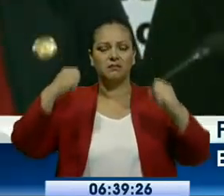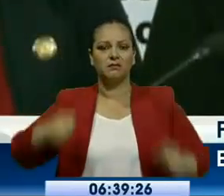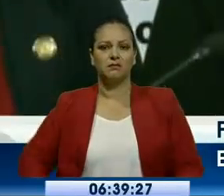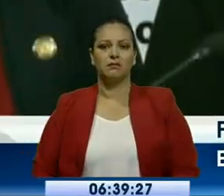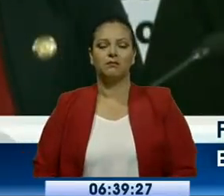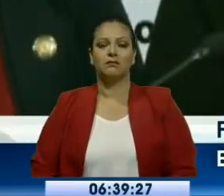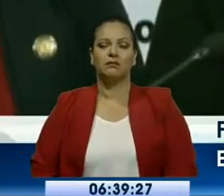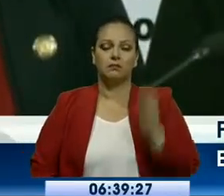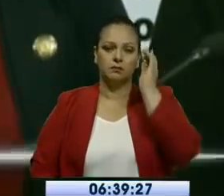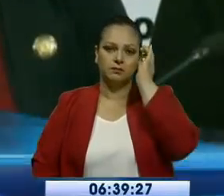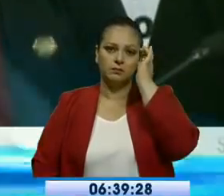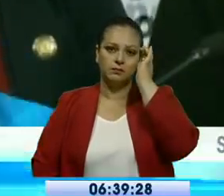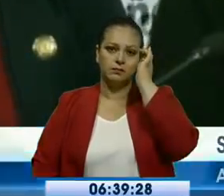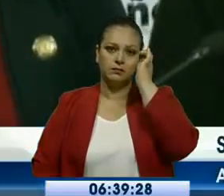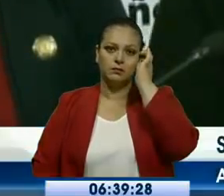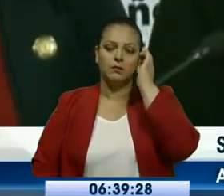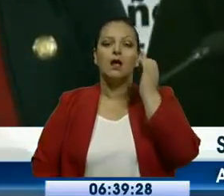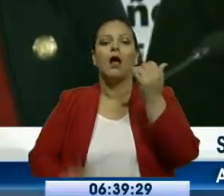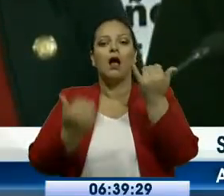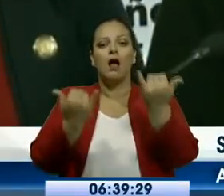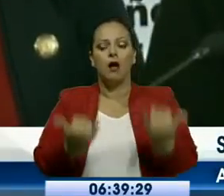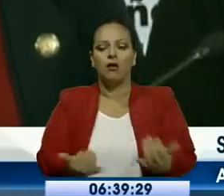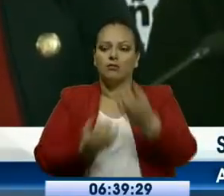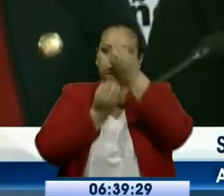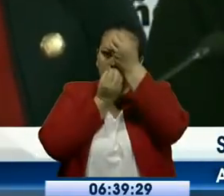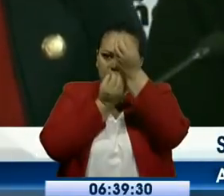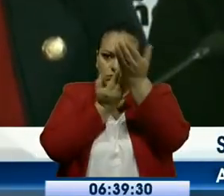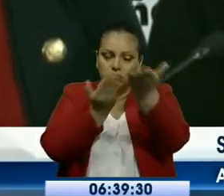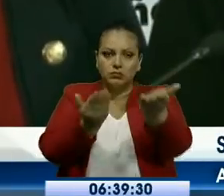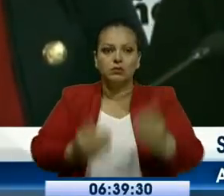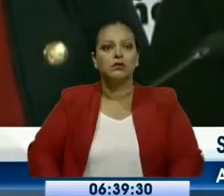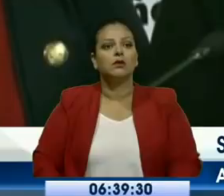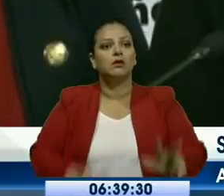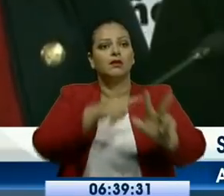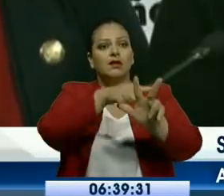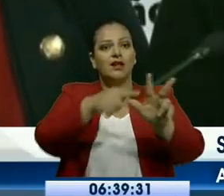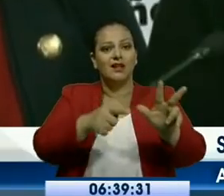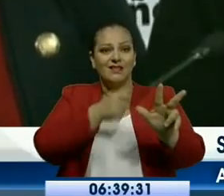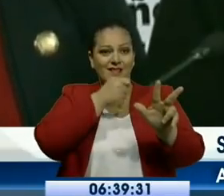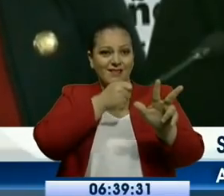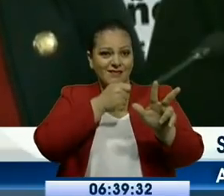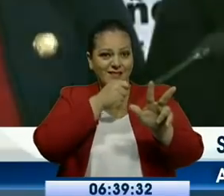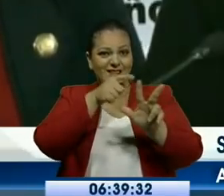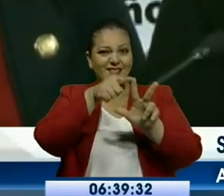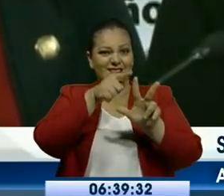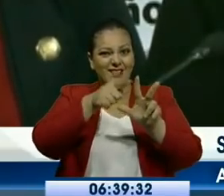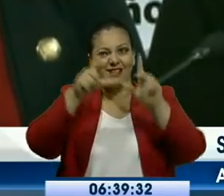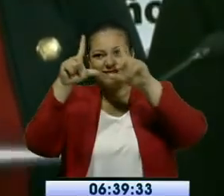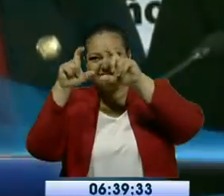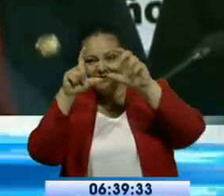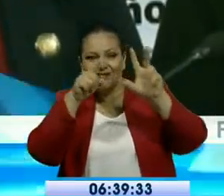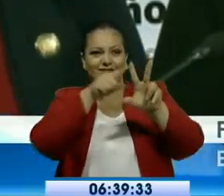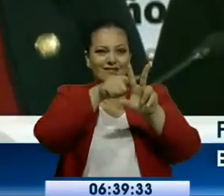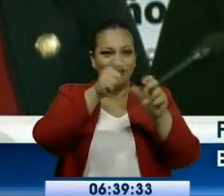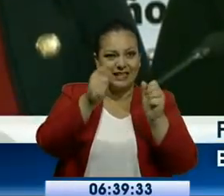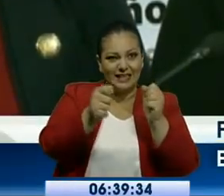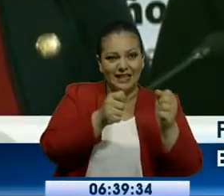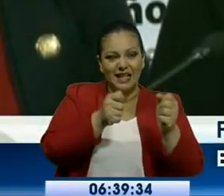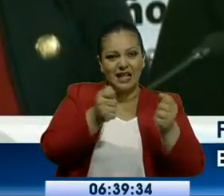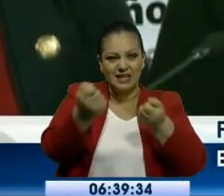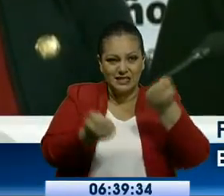preciso entonces hacer público el hecho de que no son tres, sino son cuatro, precisamente que presentan las